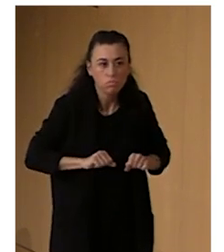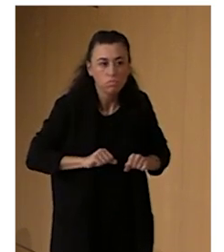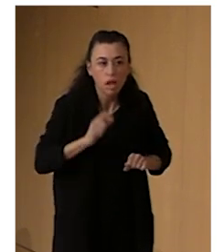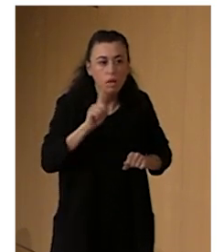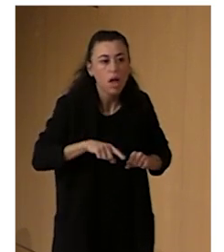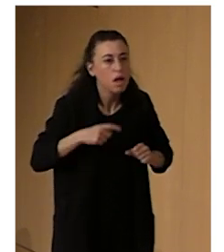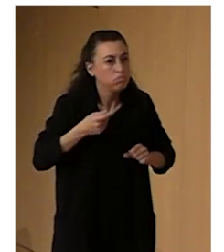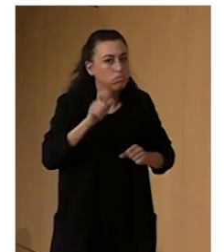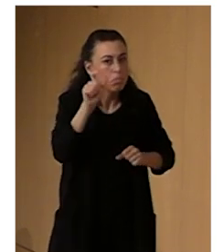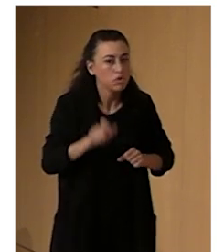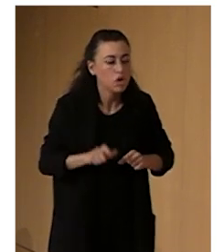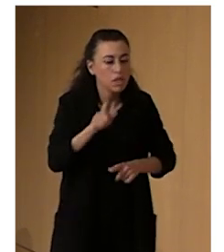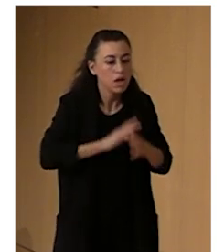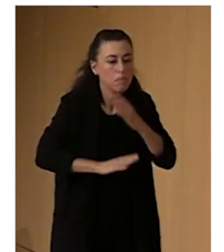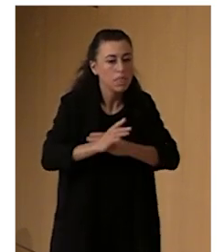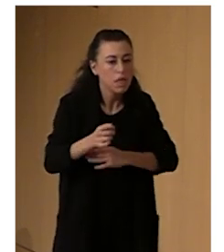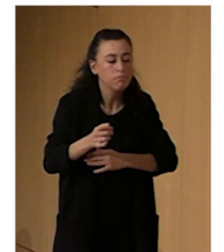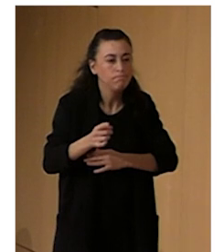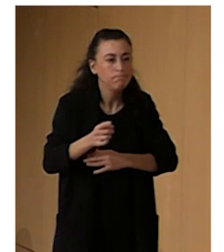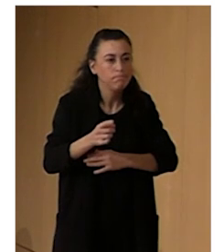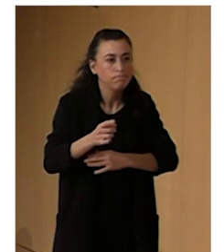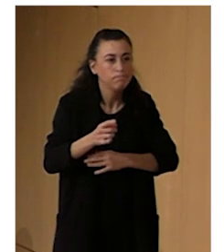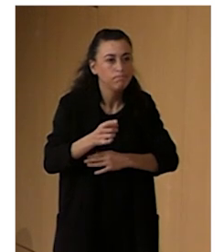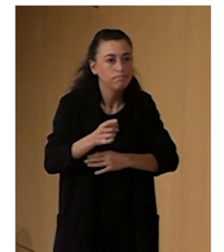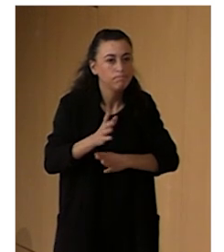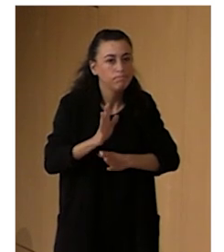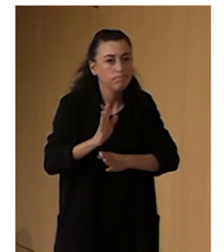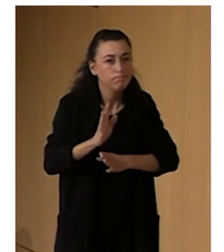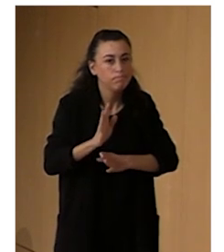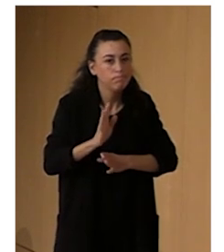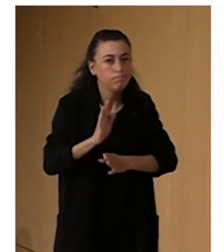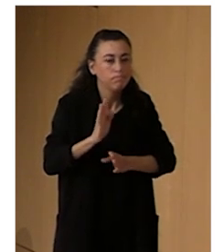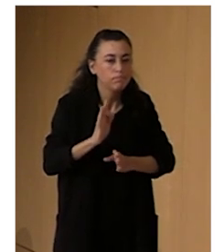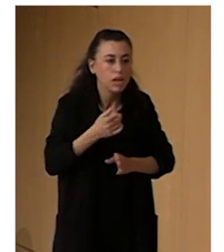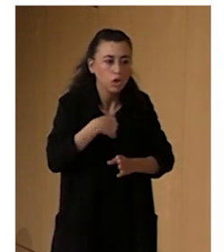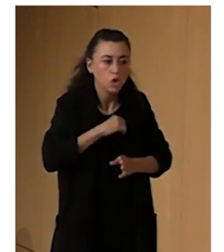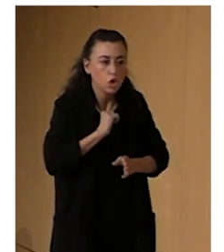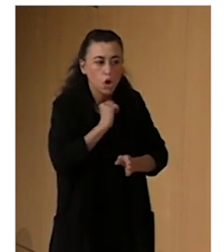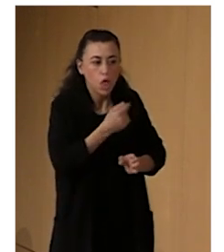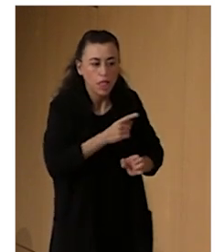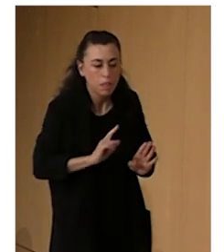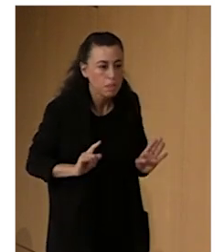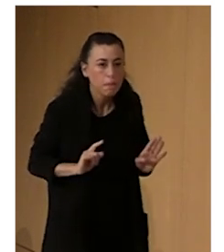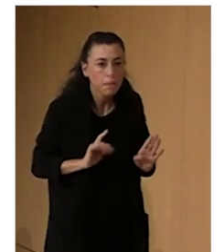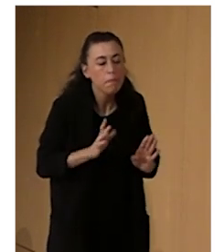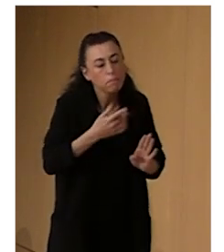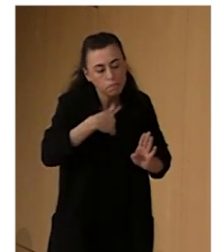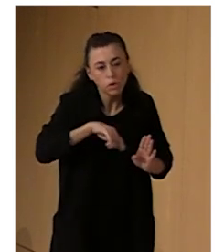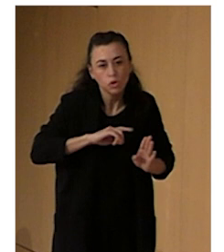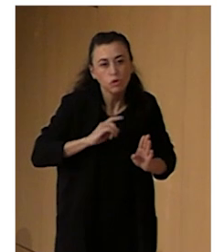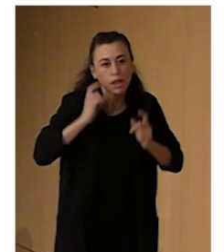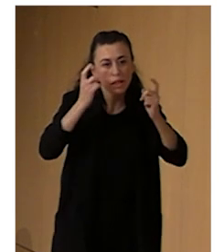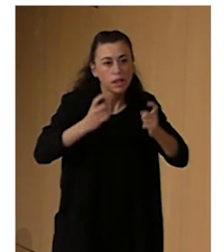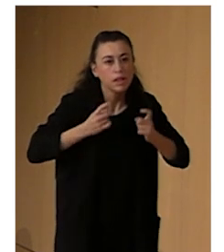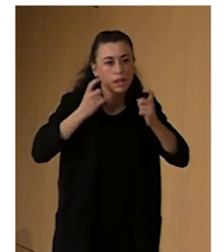persona con discapacidad tenga algún tipo de descuento cuando vamos un teatro no depende de nosotros ni nosotras pero intentamos que tenga o bien